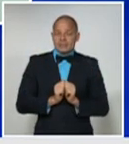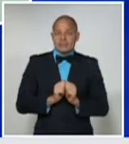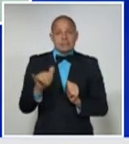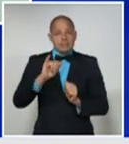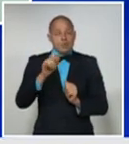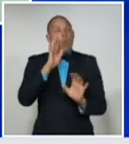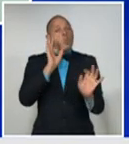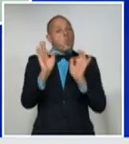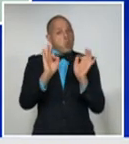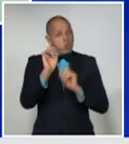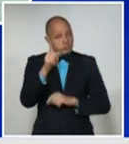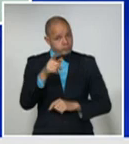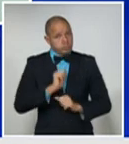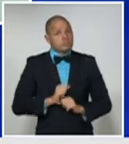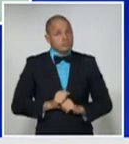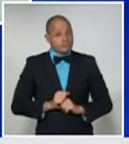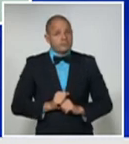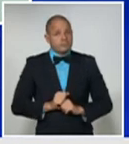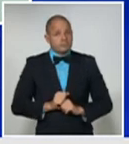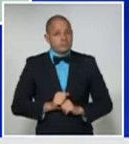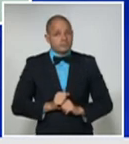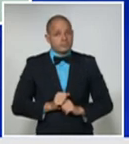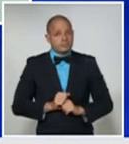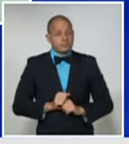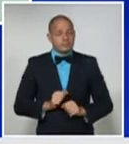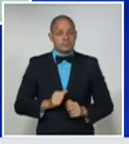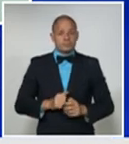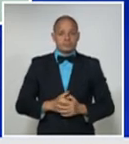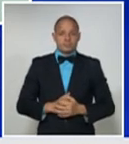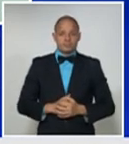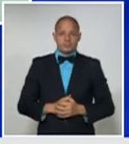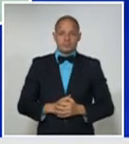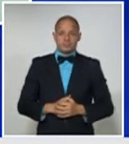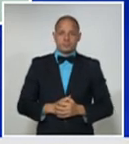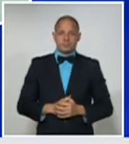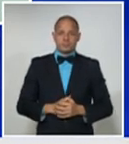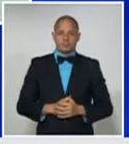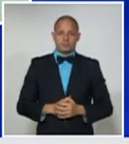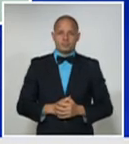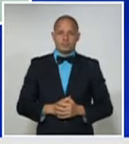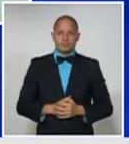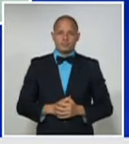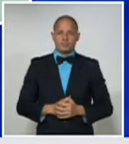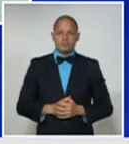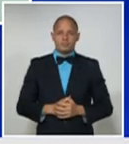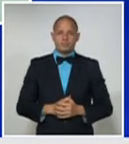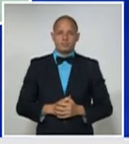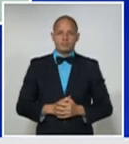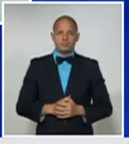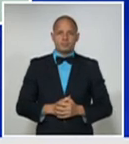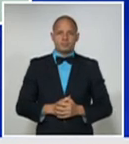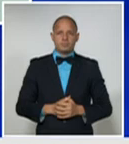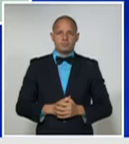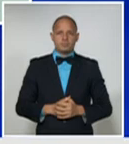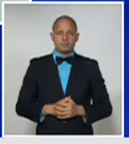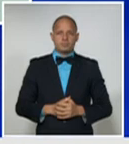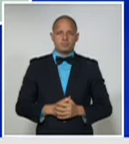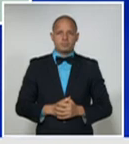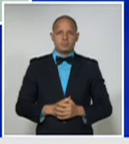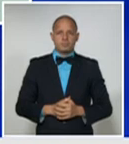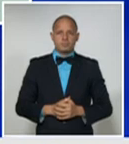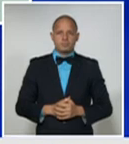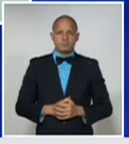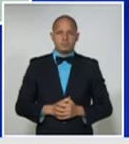mantener un control de estos casos que han ido apareciendo, que también el